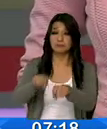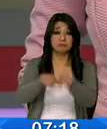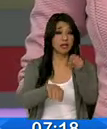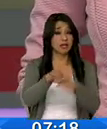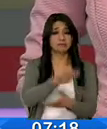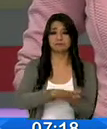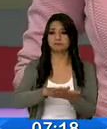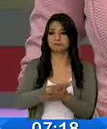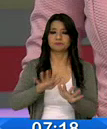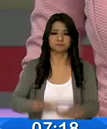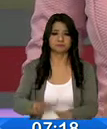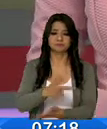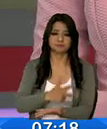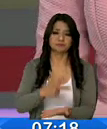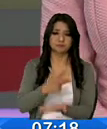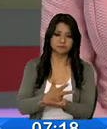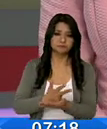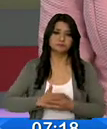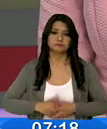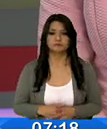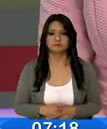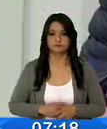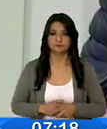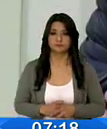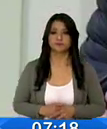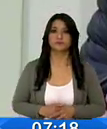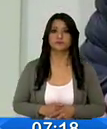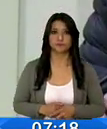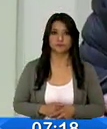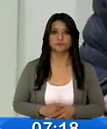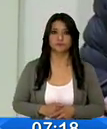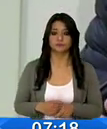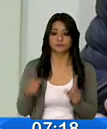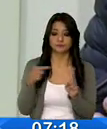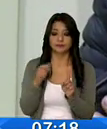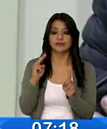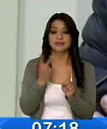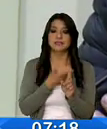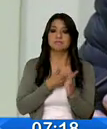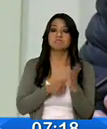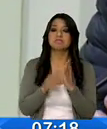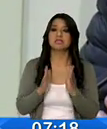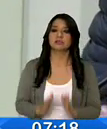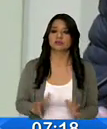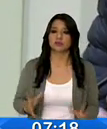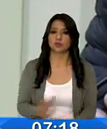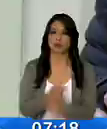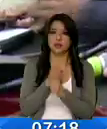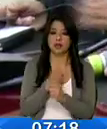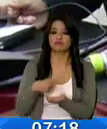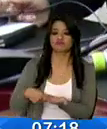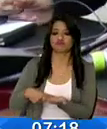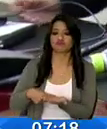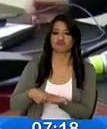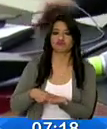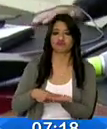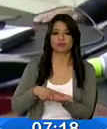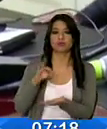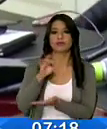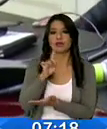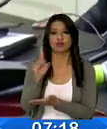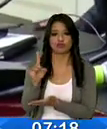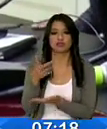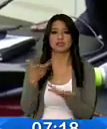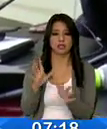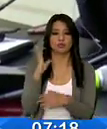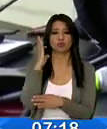están suscitando en esta zona del país. Guillermo Rodríguez, viceministro de Seguridad, mantiene reuniones en las instalaciones del